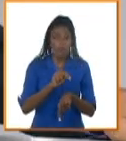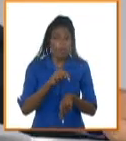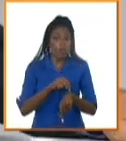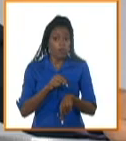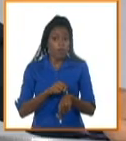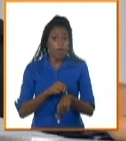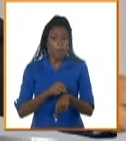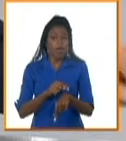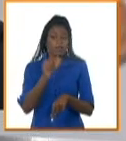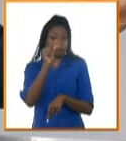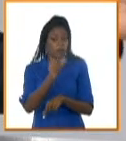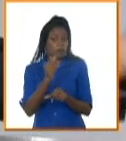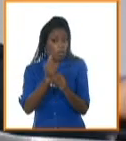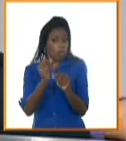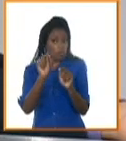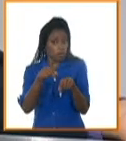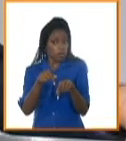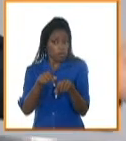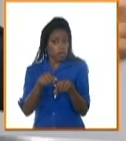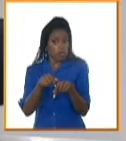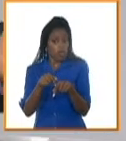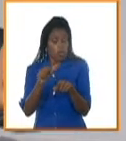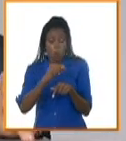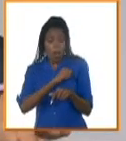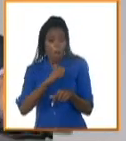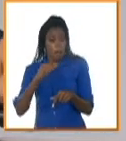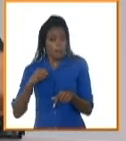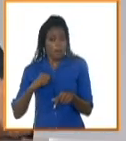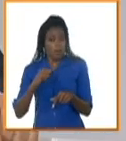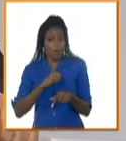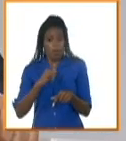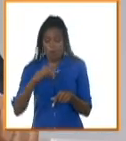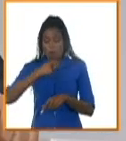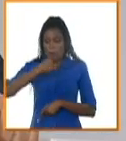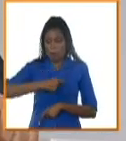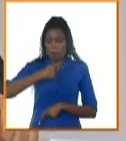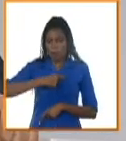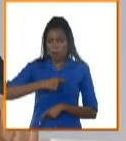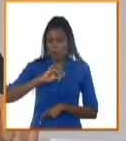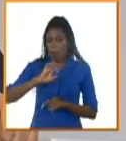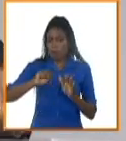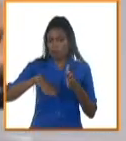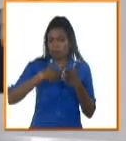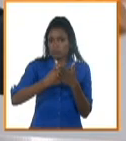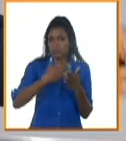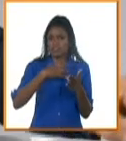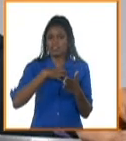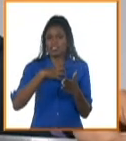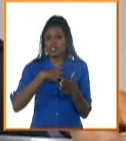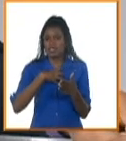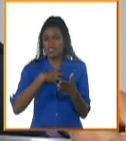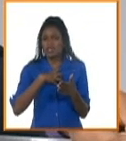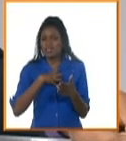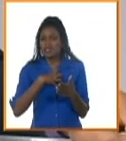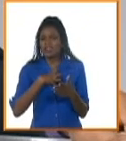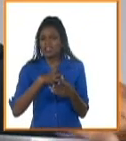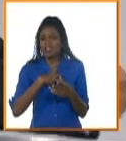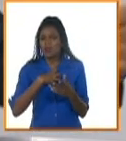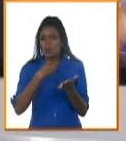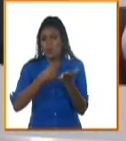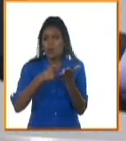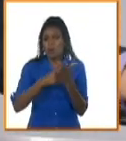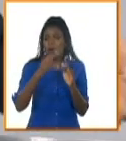ese actor económico privado o jurídico puede ser una empresa que quiere implementar los pagos